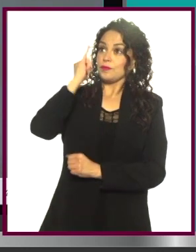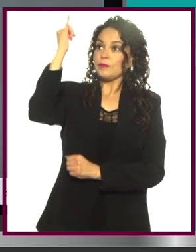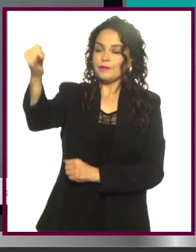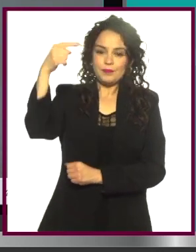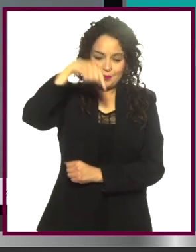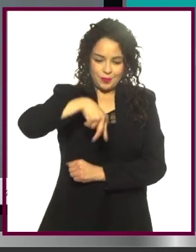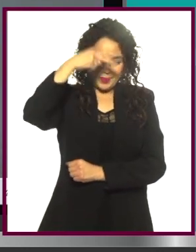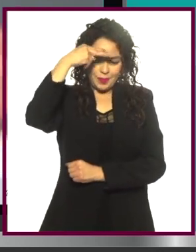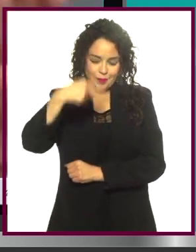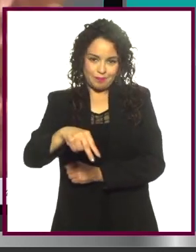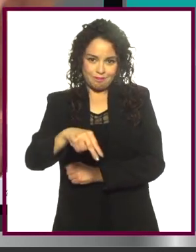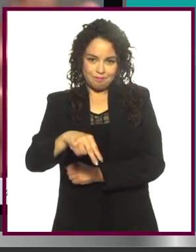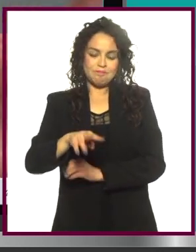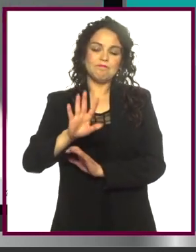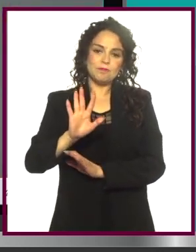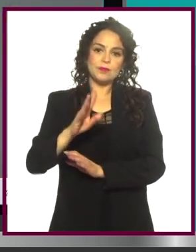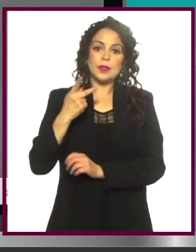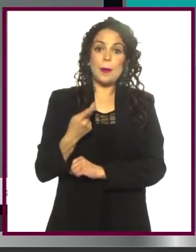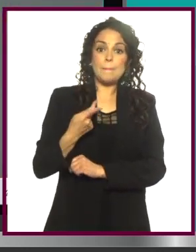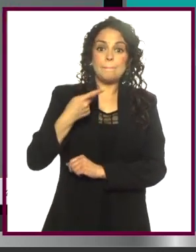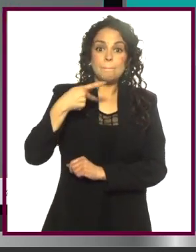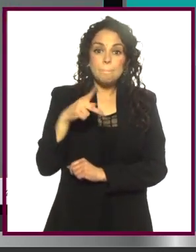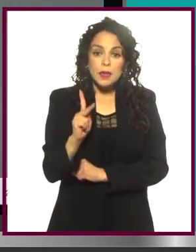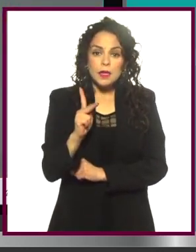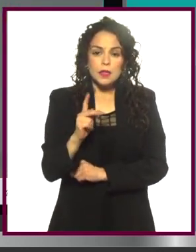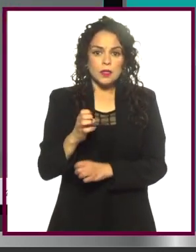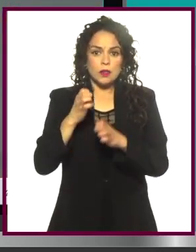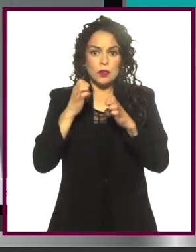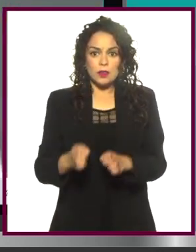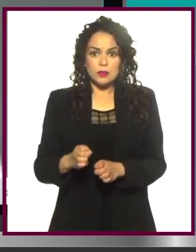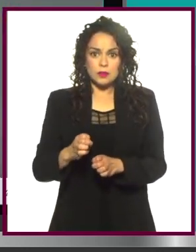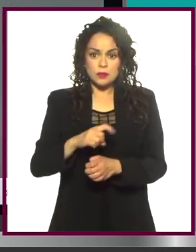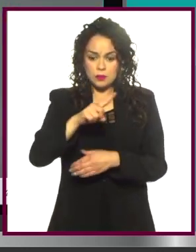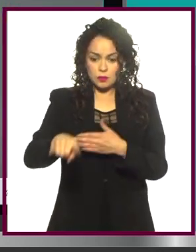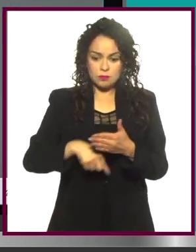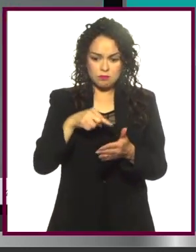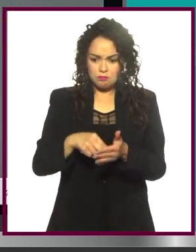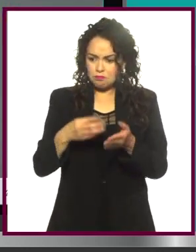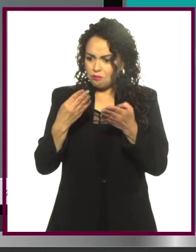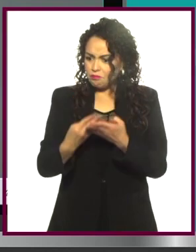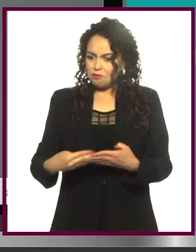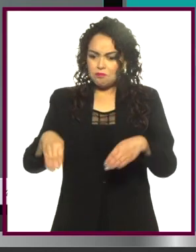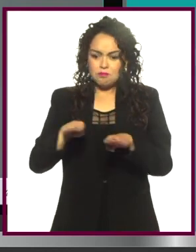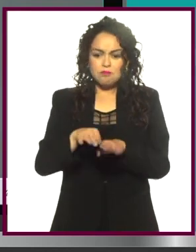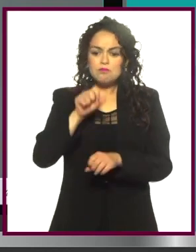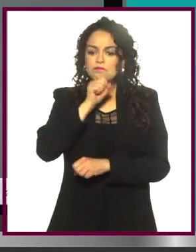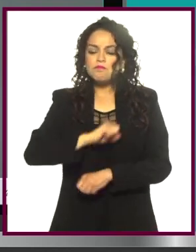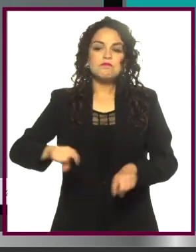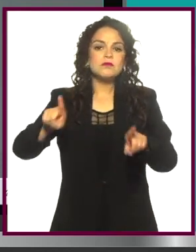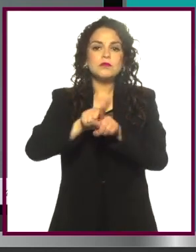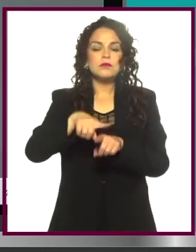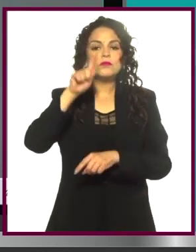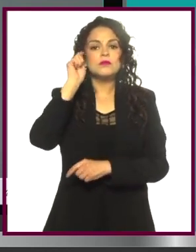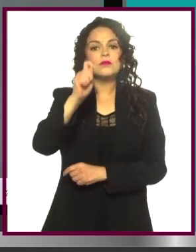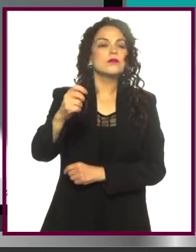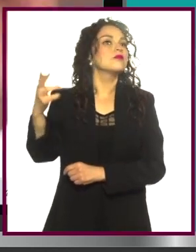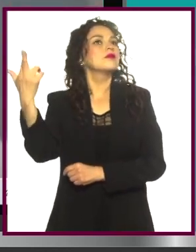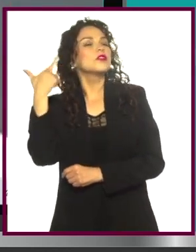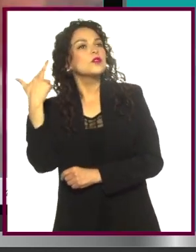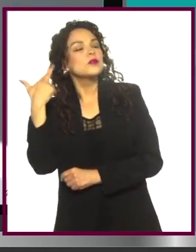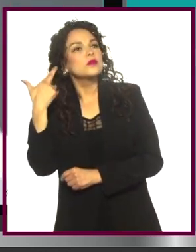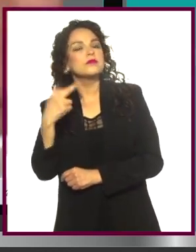a nuestro país, y sin embargo estaba dentro de tu casa y estaba hablándote igualmente,